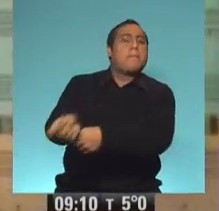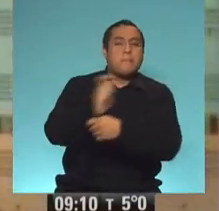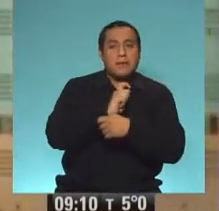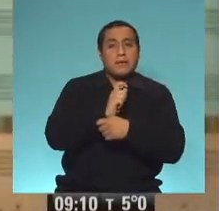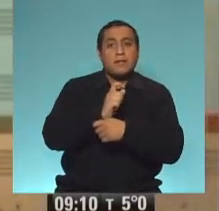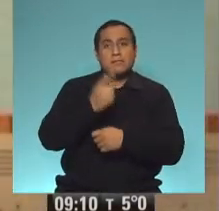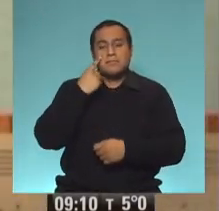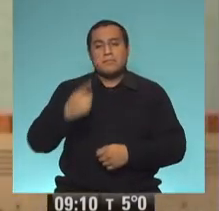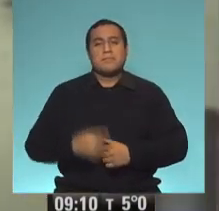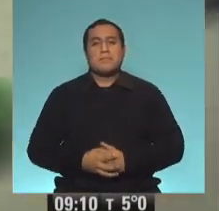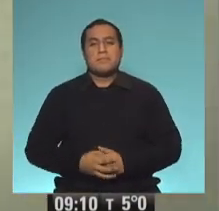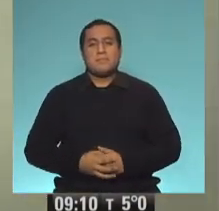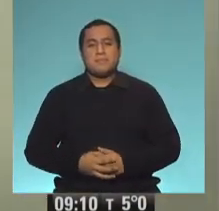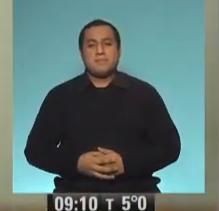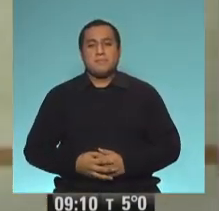pesca.